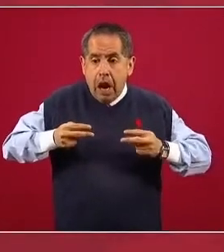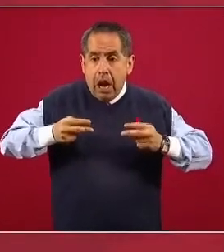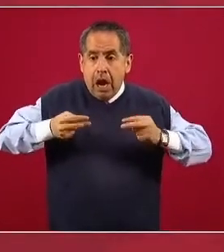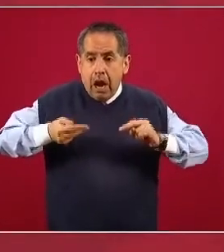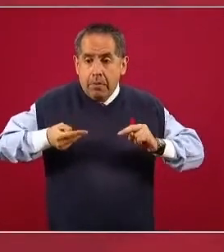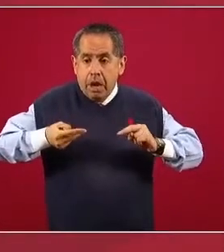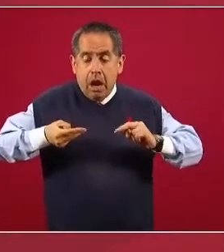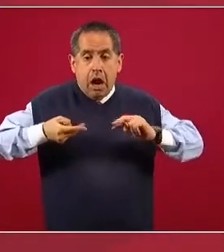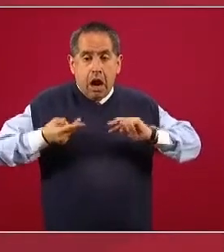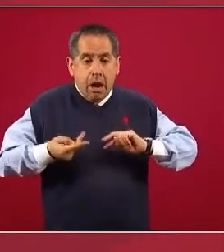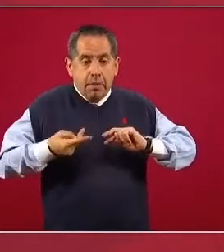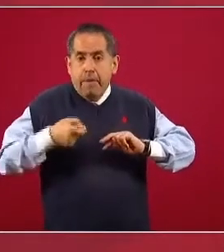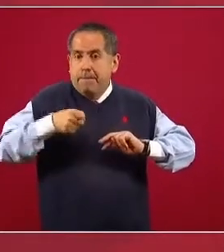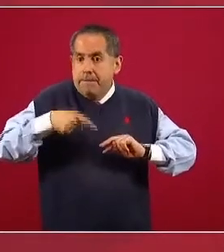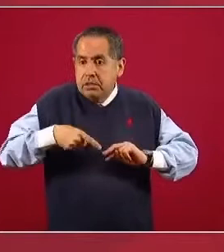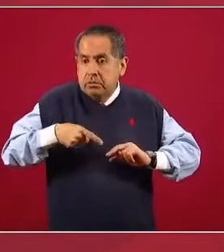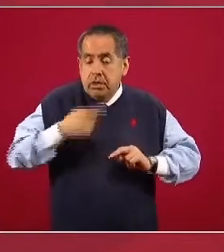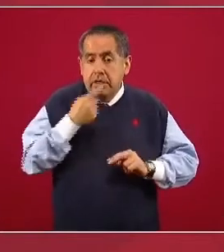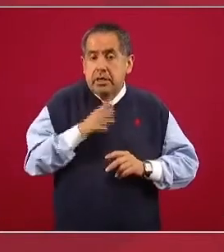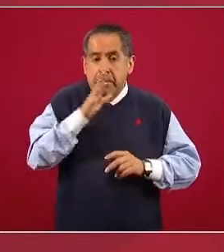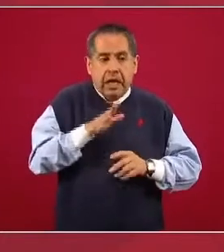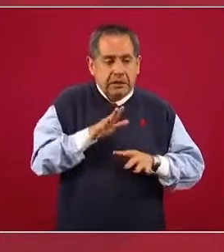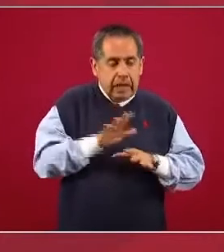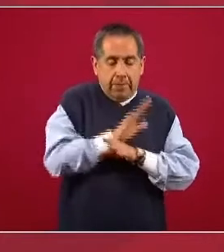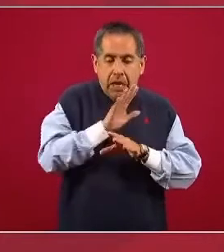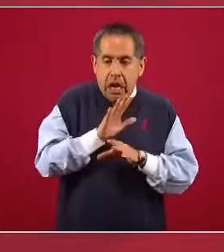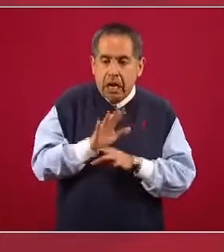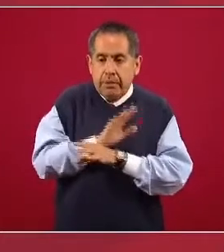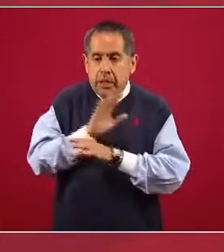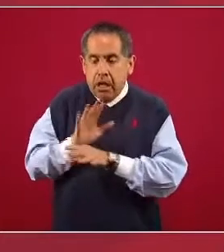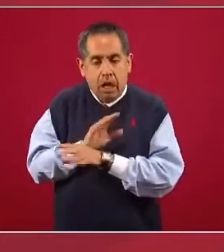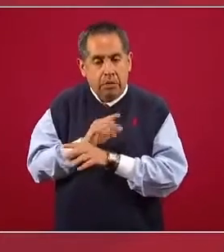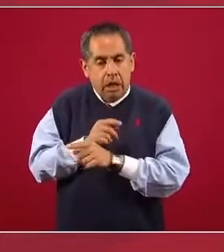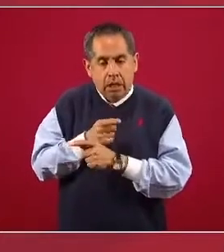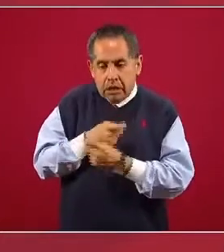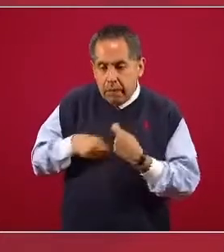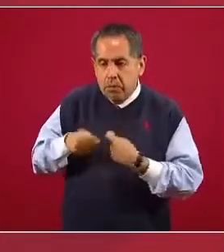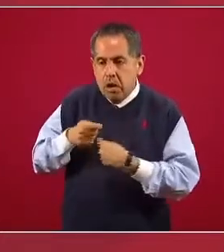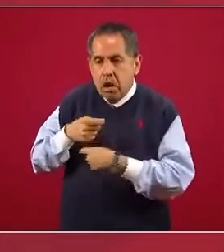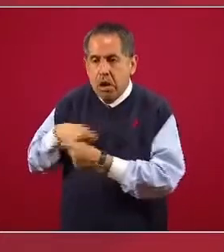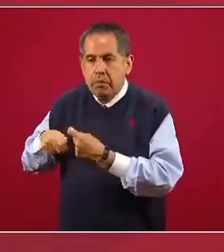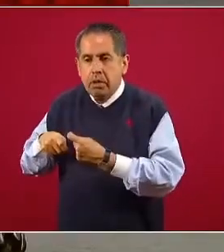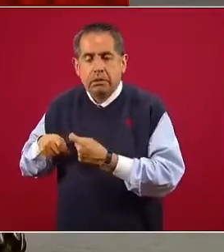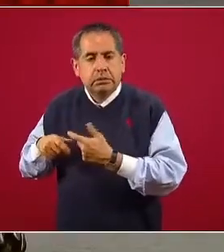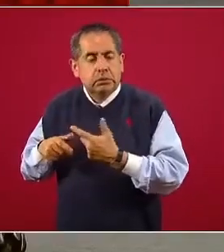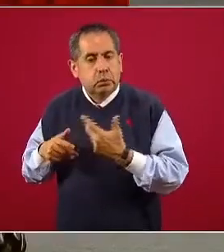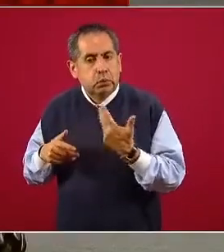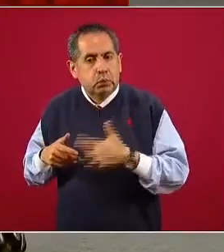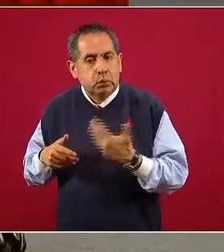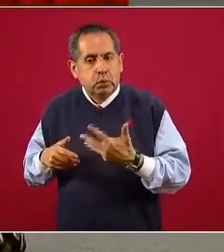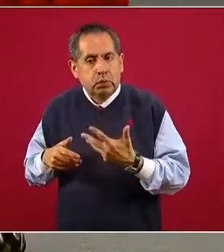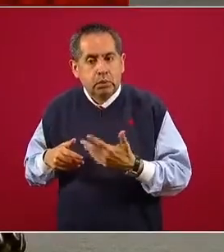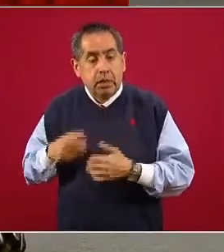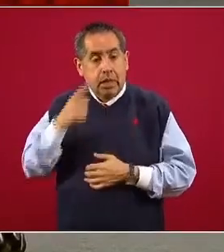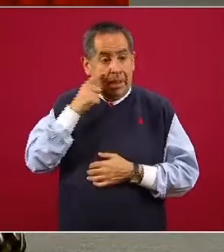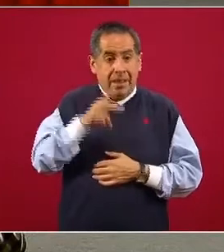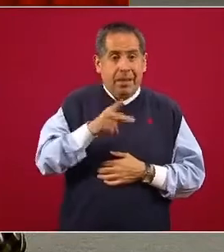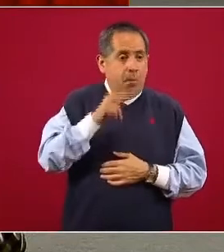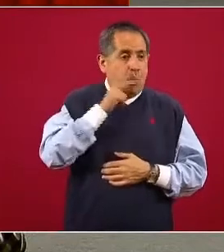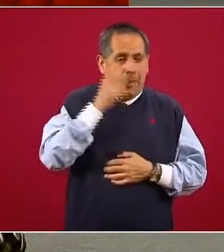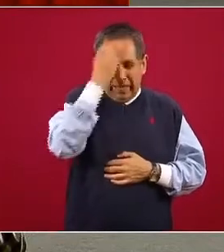persistente en las cepas de virus que hace menos efectiva la prueba de